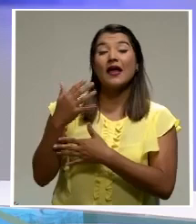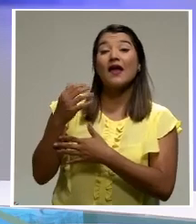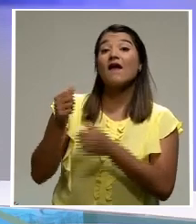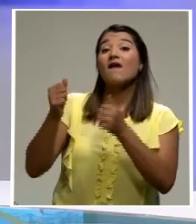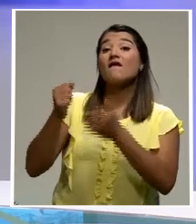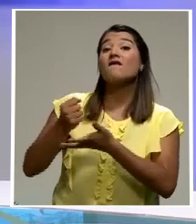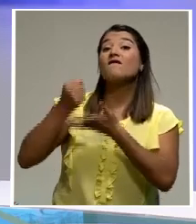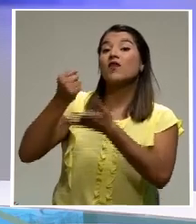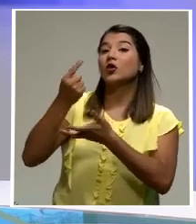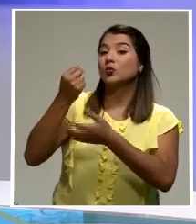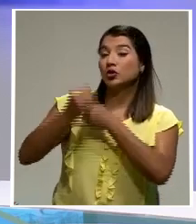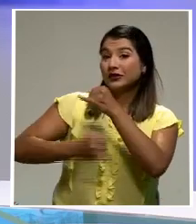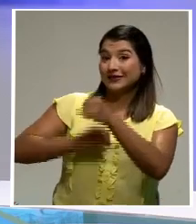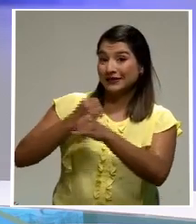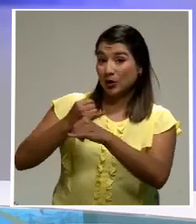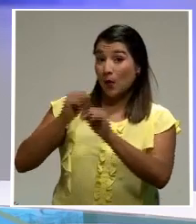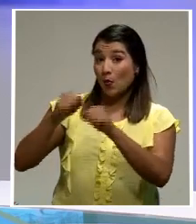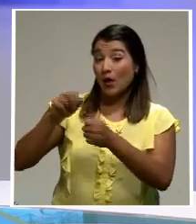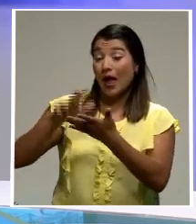el préstamo por